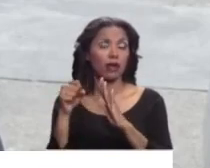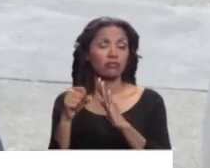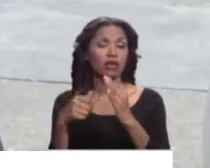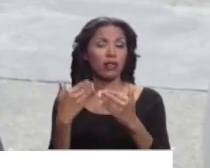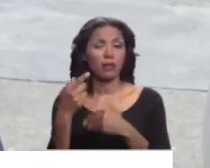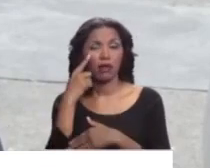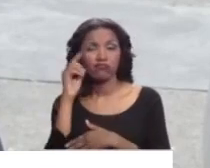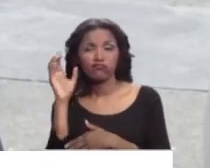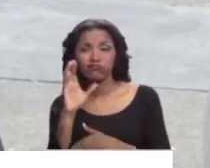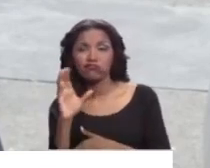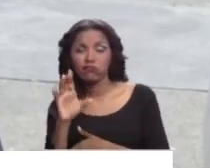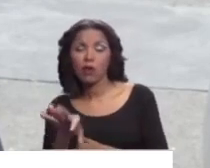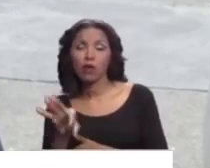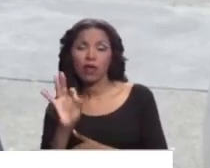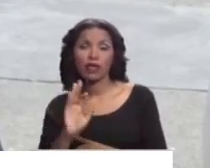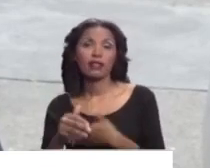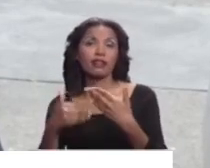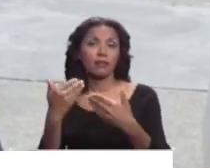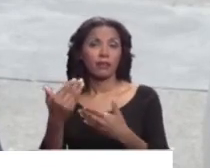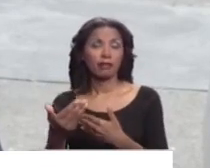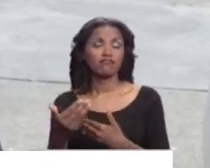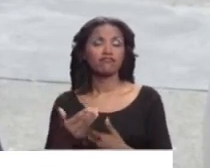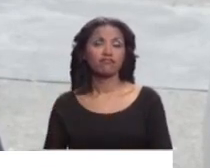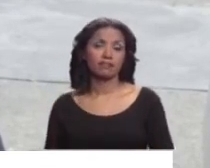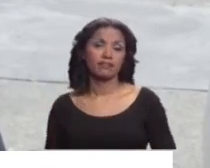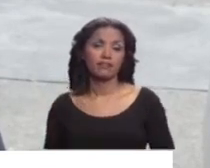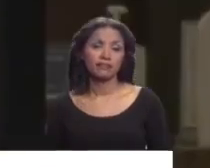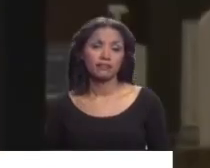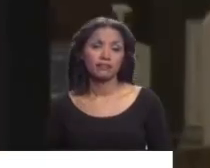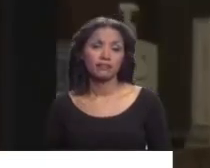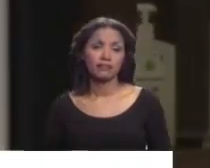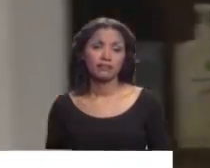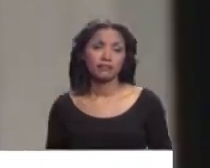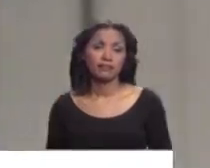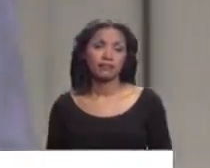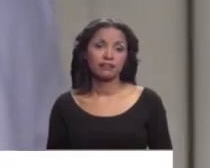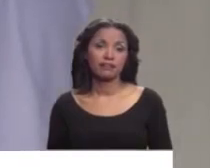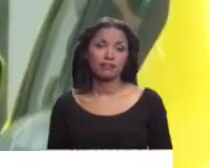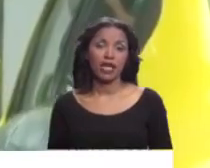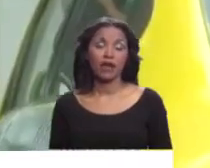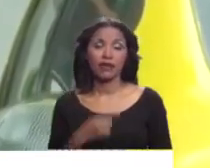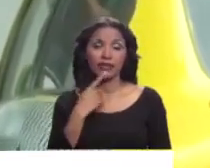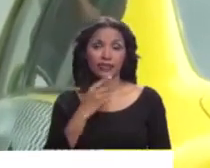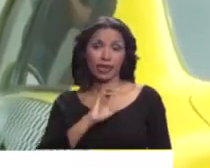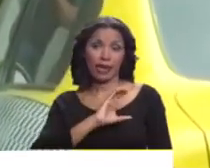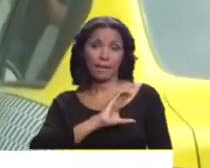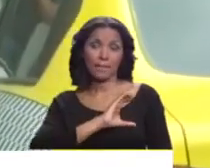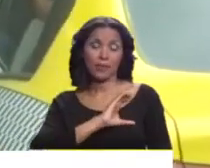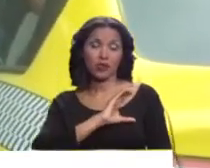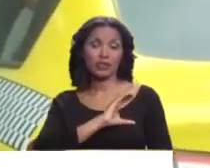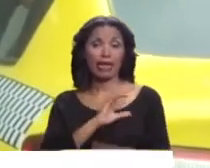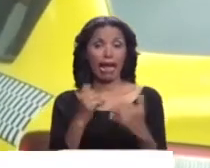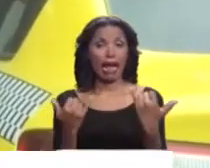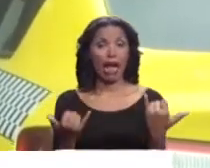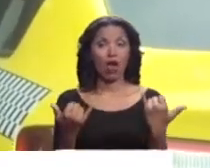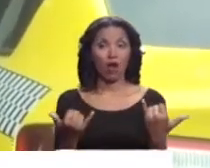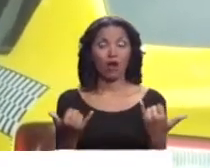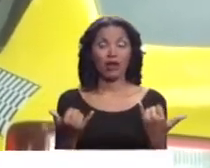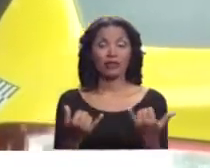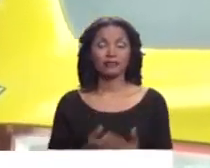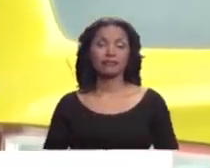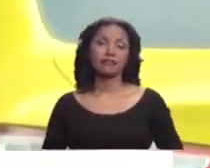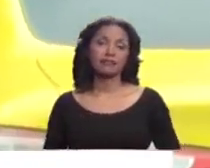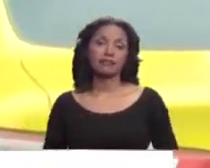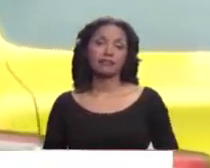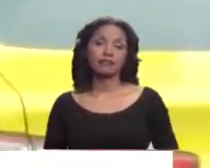Público a la identidad de las personas que pudieron haber ingresado. Son declaraciones de la Policía Nacional en cuanto a los operativos que se llevan a cabo.